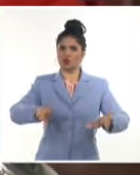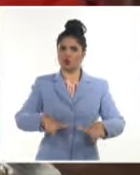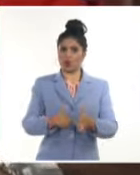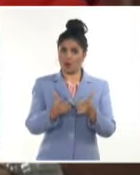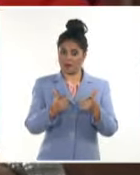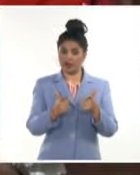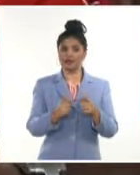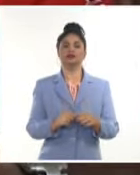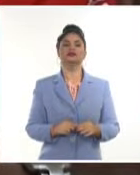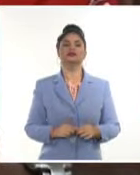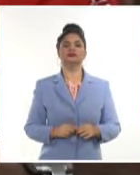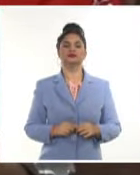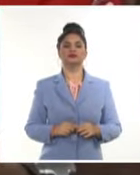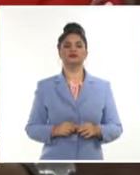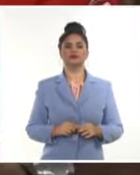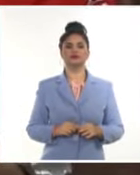los